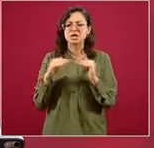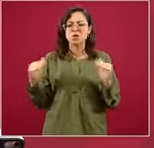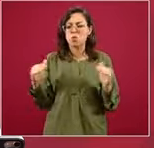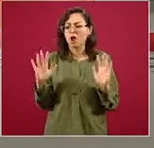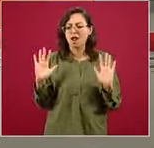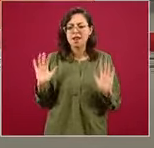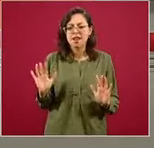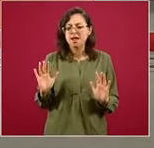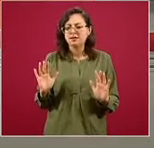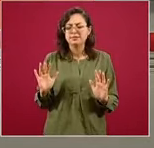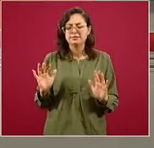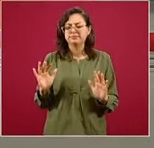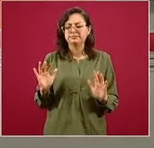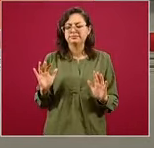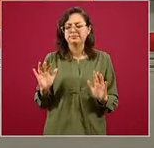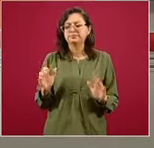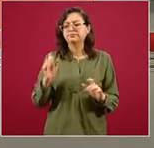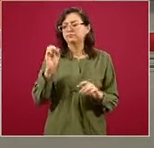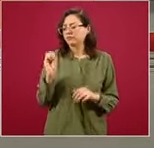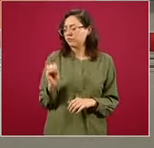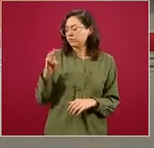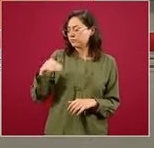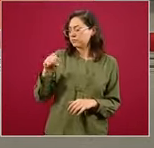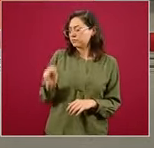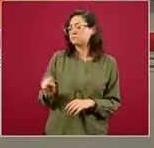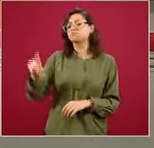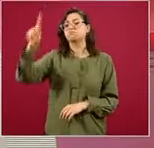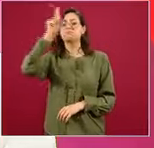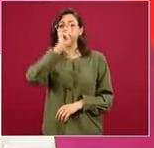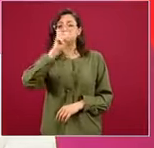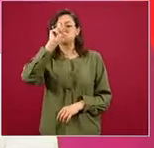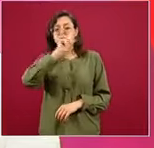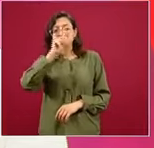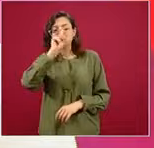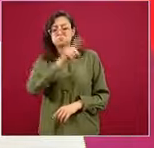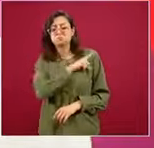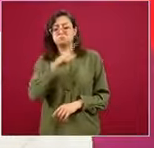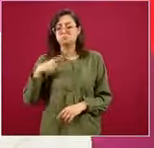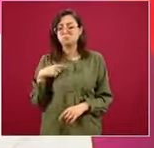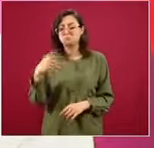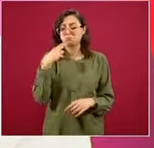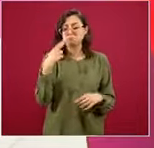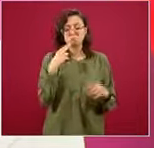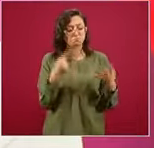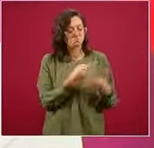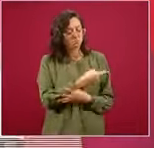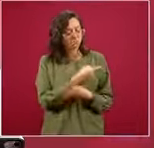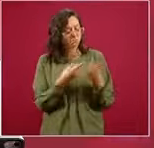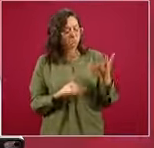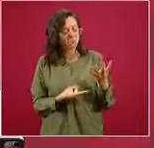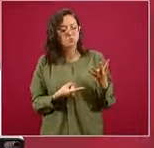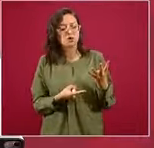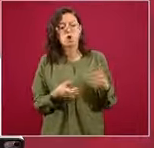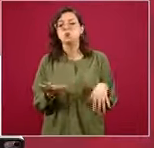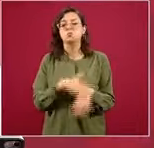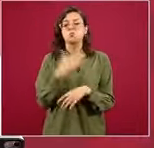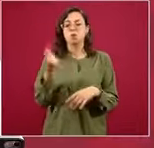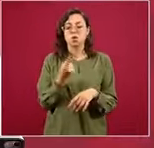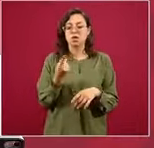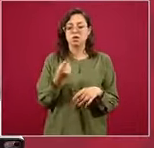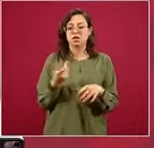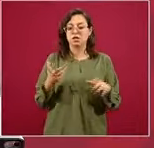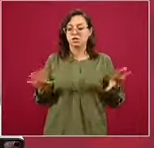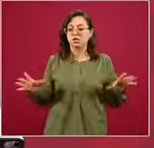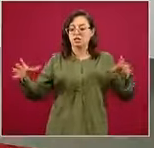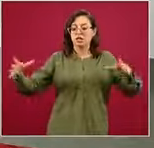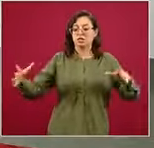que ha sugerido la Organización Mundial de la Salud utilizar, porque representan enfoques sobre lo que puede